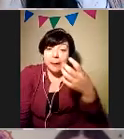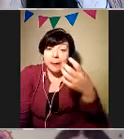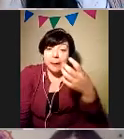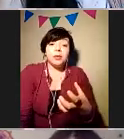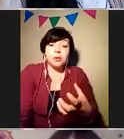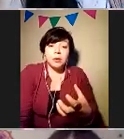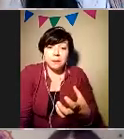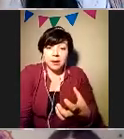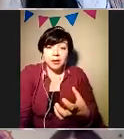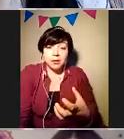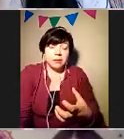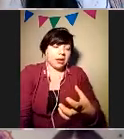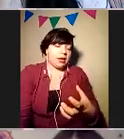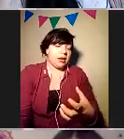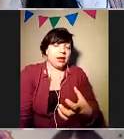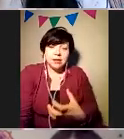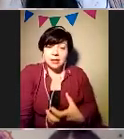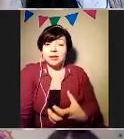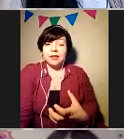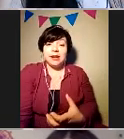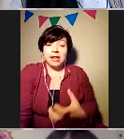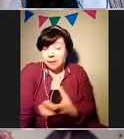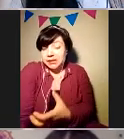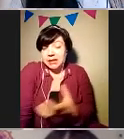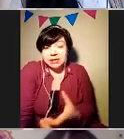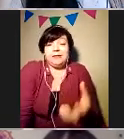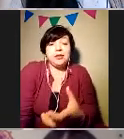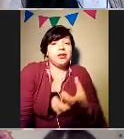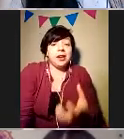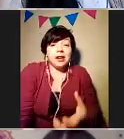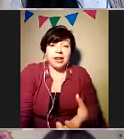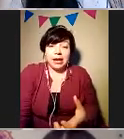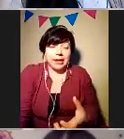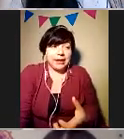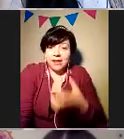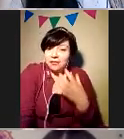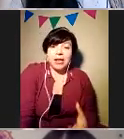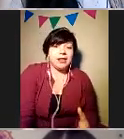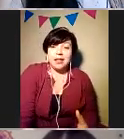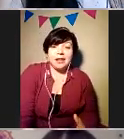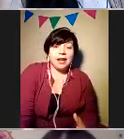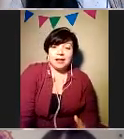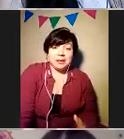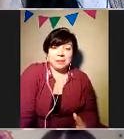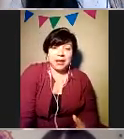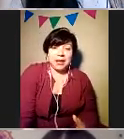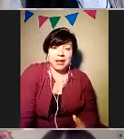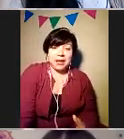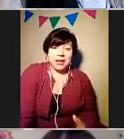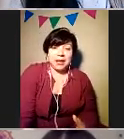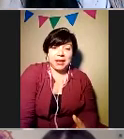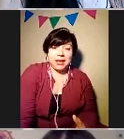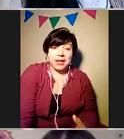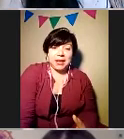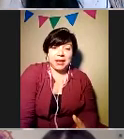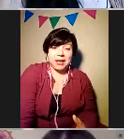siquiera, pero que es un agrado construir un imperio y una marca, la gente iba para sacarse las fotos con el café y habían filas desde el día antes también.